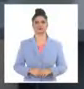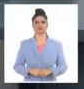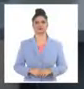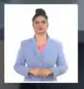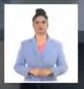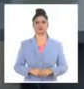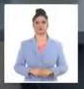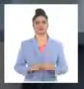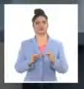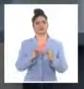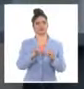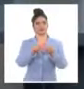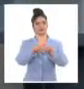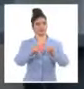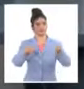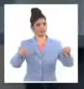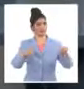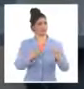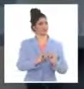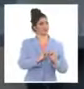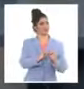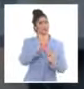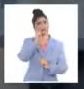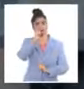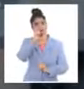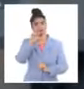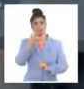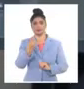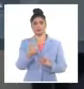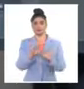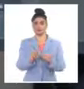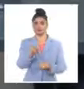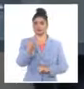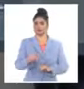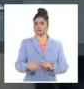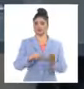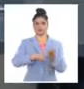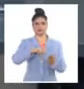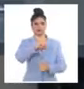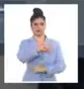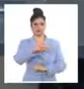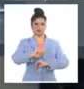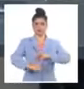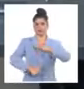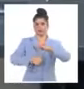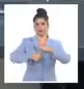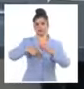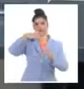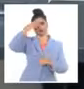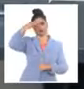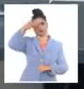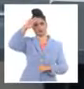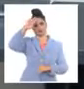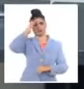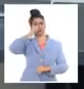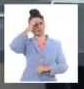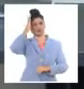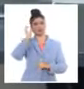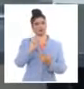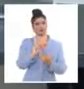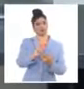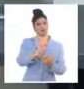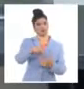Lo decían titulares, el primer secretario del Partido Comunista de Cuba y presidente de la República, Miguel Díaz-Canel Bermúdez, visita este jueves